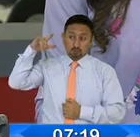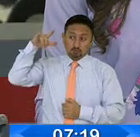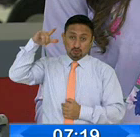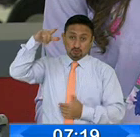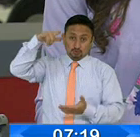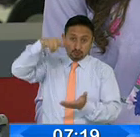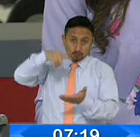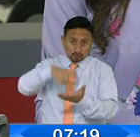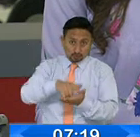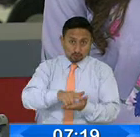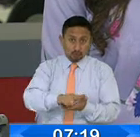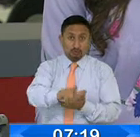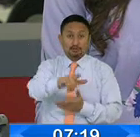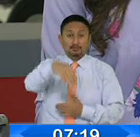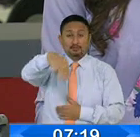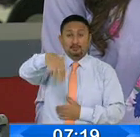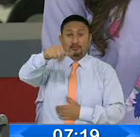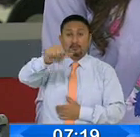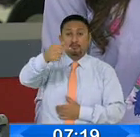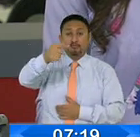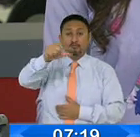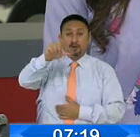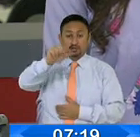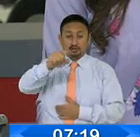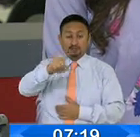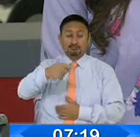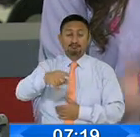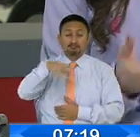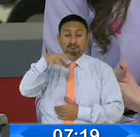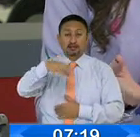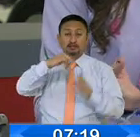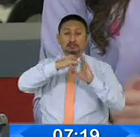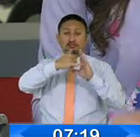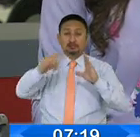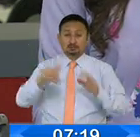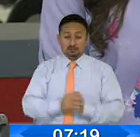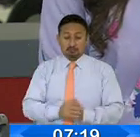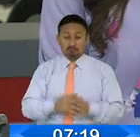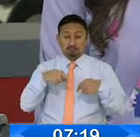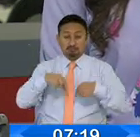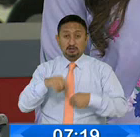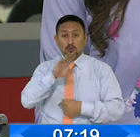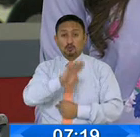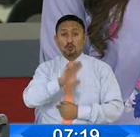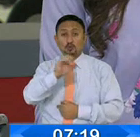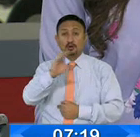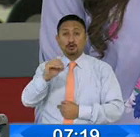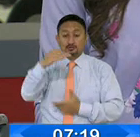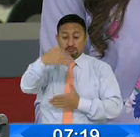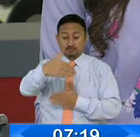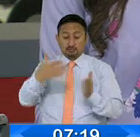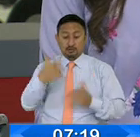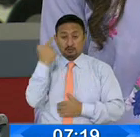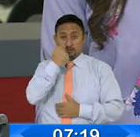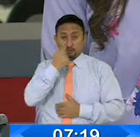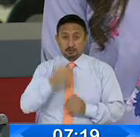aterrizó en el sector Manglar Alto, en la provincia de Santa Elena, que pretendía transportar 400 kilos de cocaína, alcaloide valorado